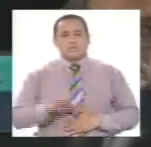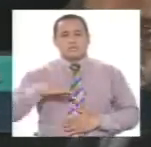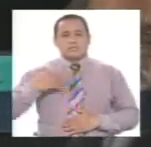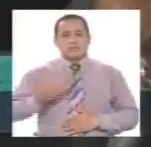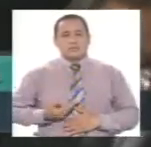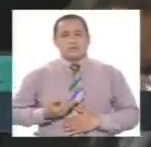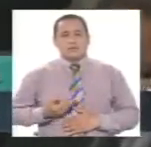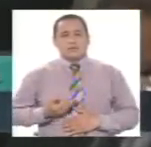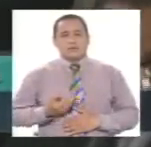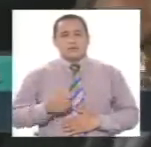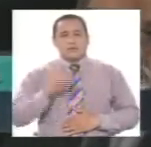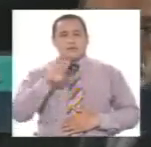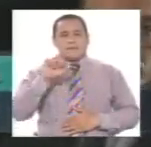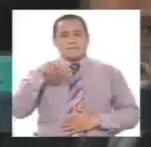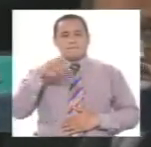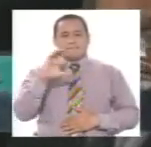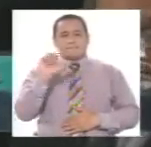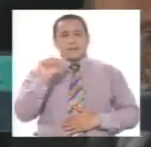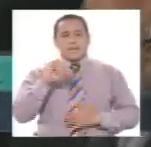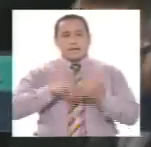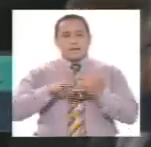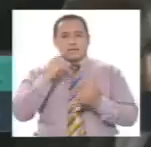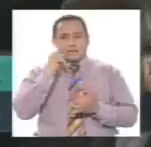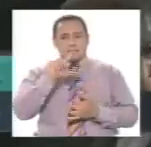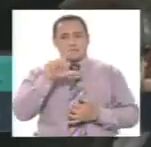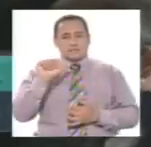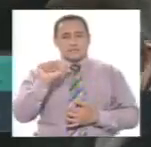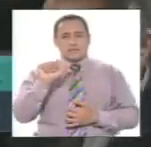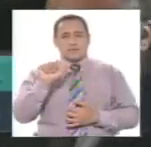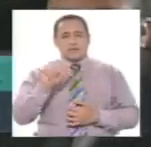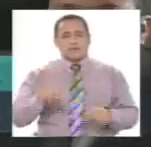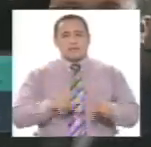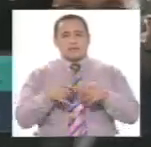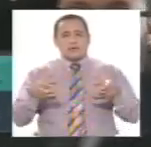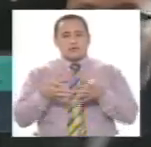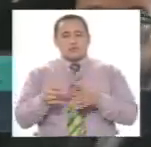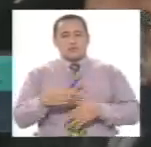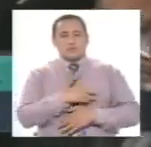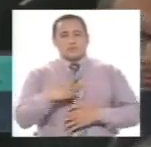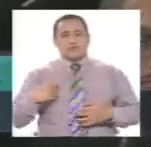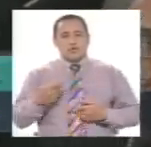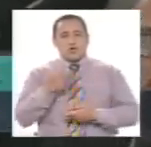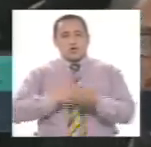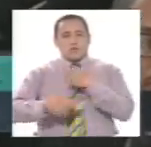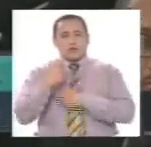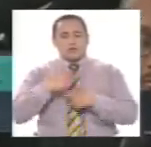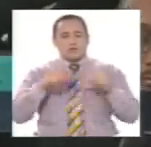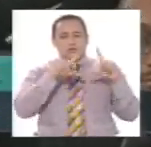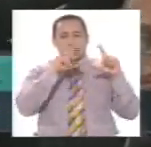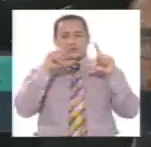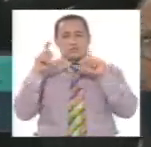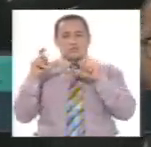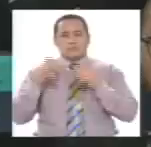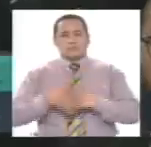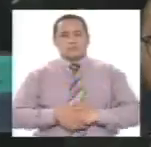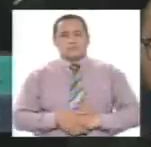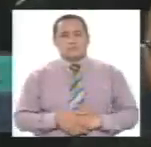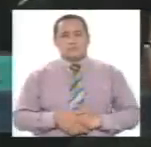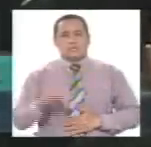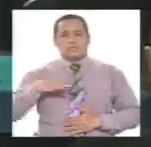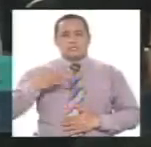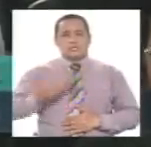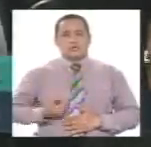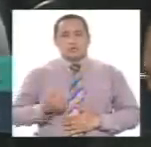Señora Blanca Magali Silva Velarde Álvarez, en el despacho de Comercio Exterior y Turismo.